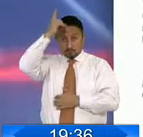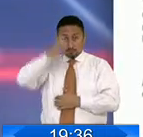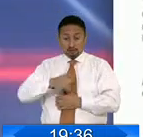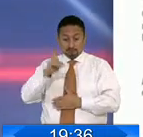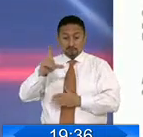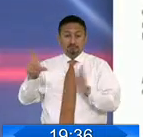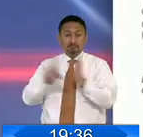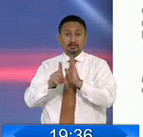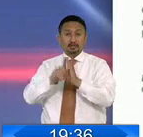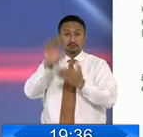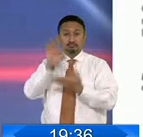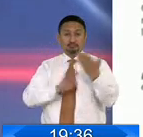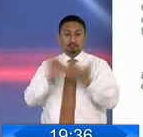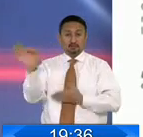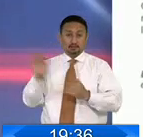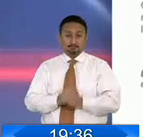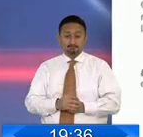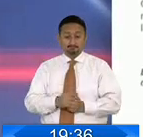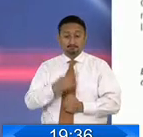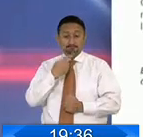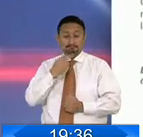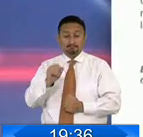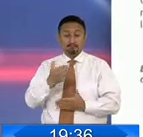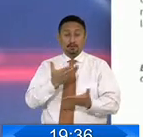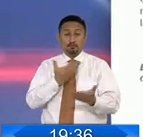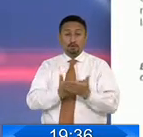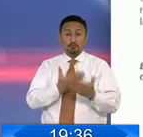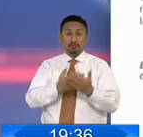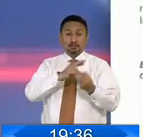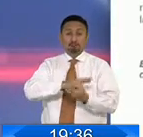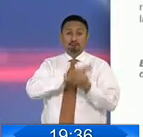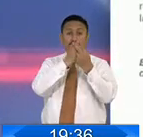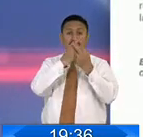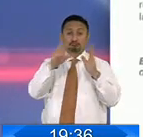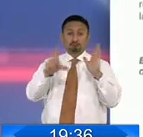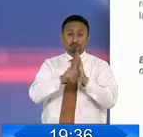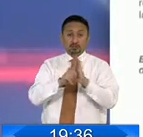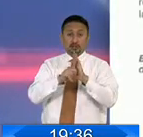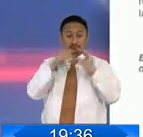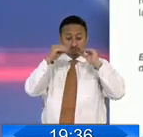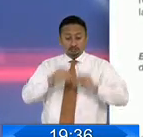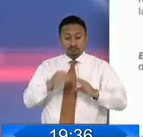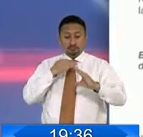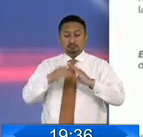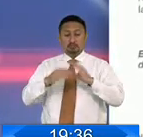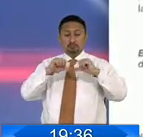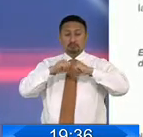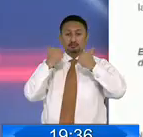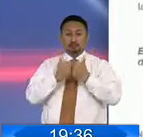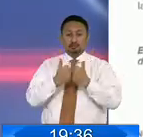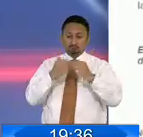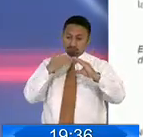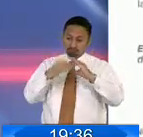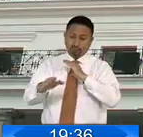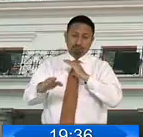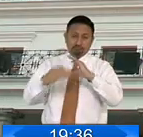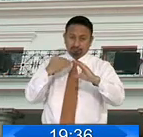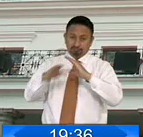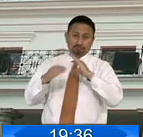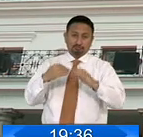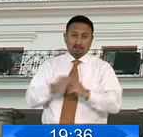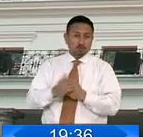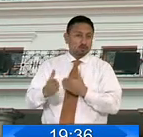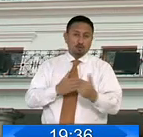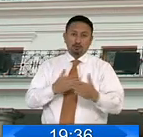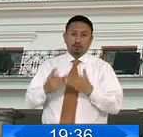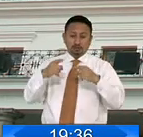por leyes aprobadas reiteró que la propuesta de reforma legal será remitida a la asamblea las veces que sean necesarias con el fin